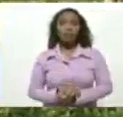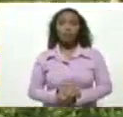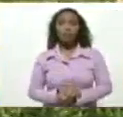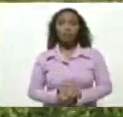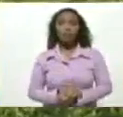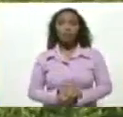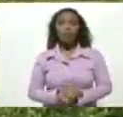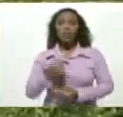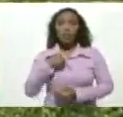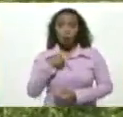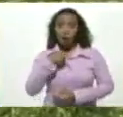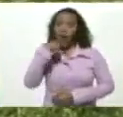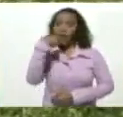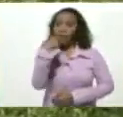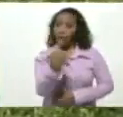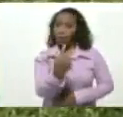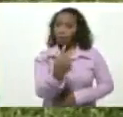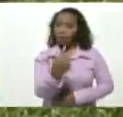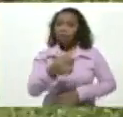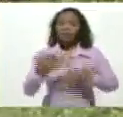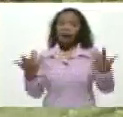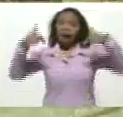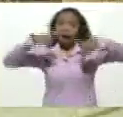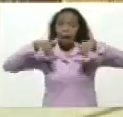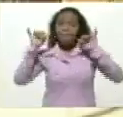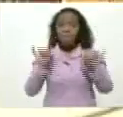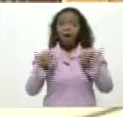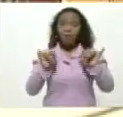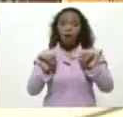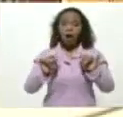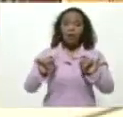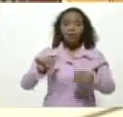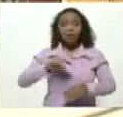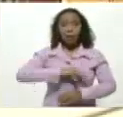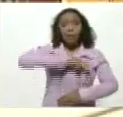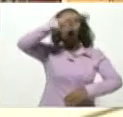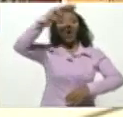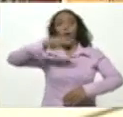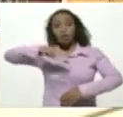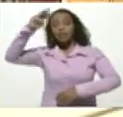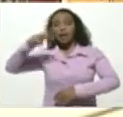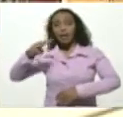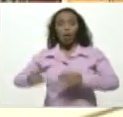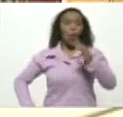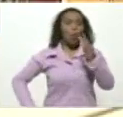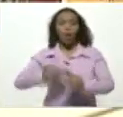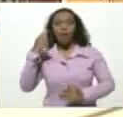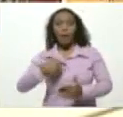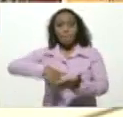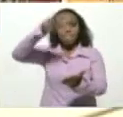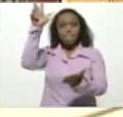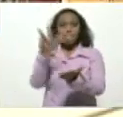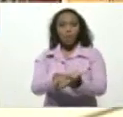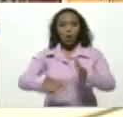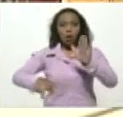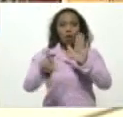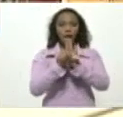les garantizo que aquí mismo en esta montaña, una vez que aprueben la ley,